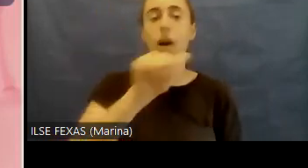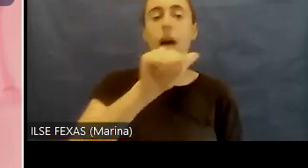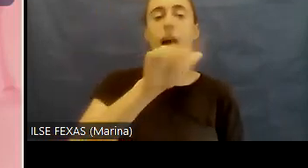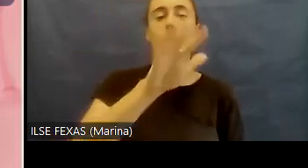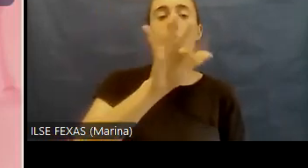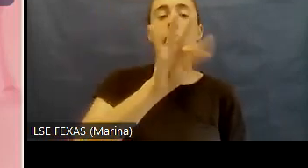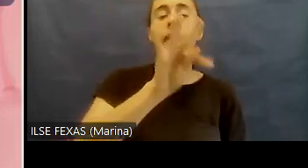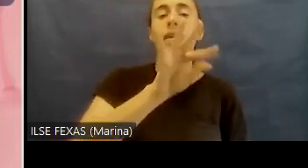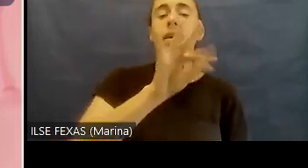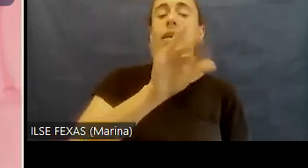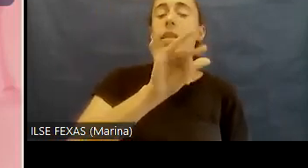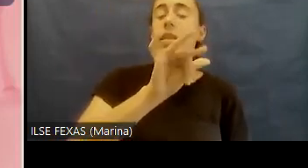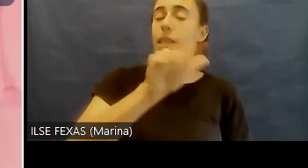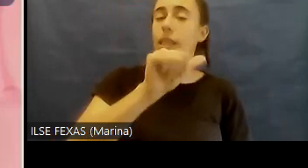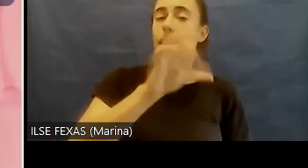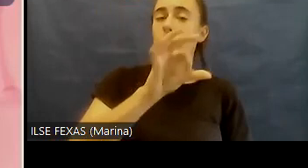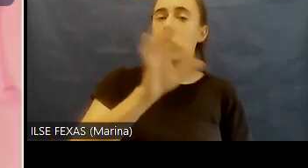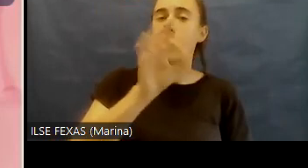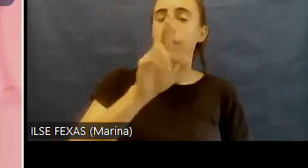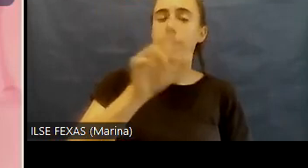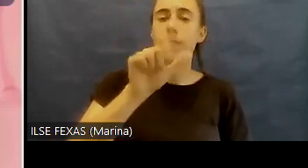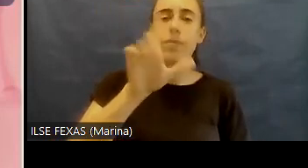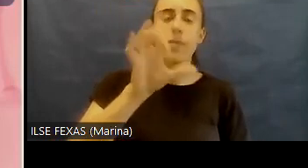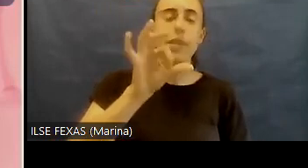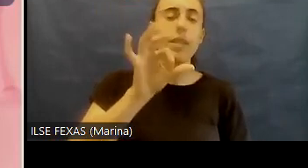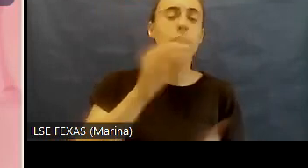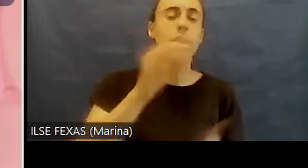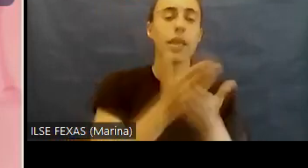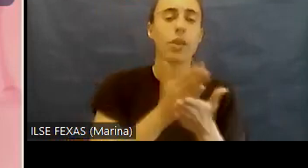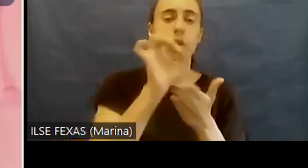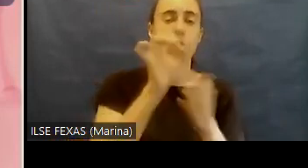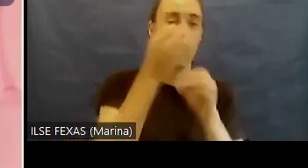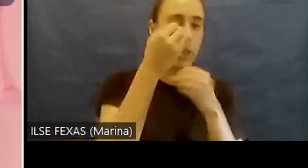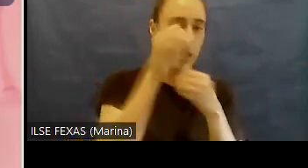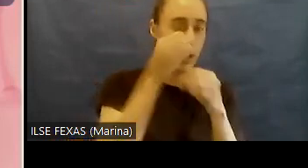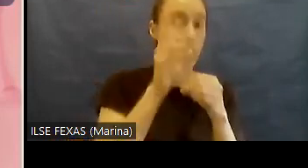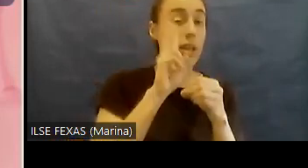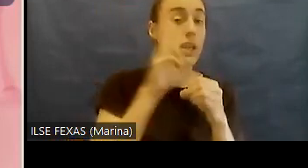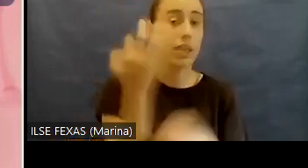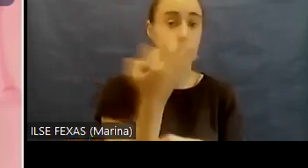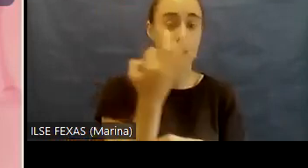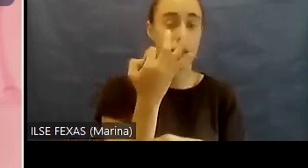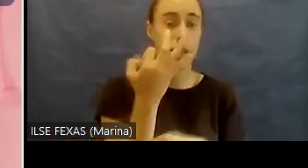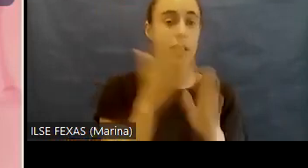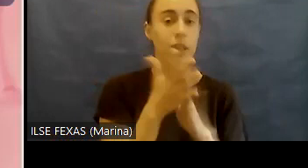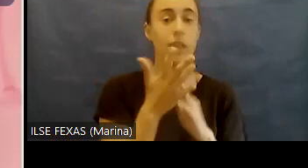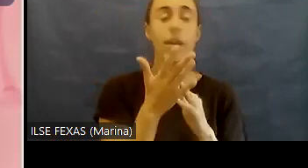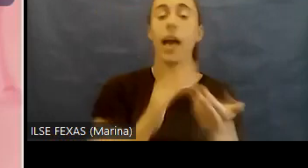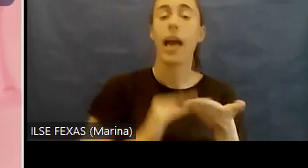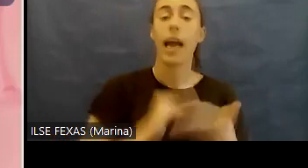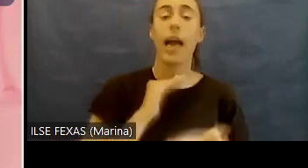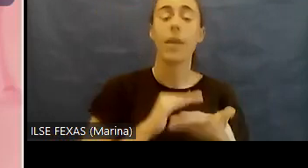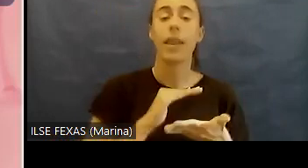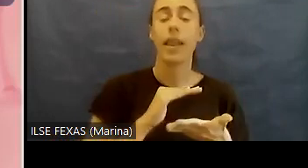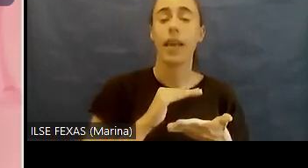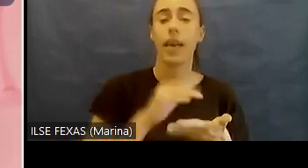que tenemos son estudios in vitro y lo que se ve fundamentalmente es es una capacidad por parte del gel de